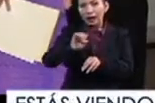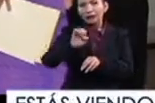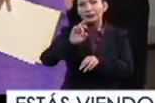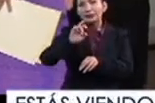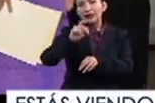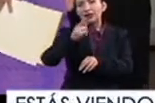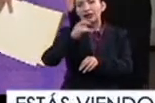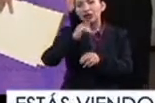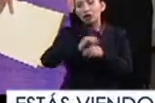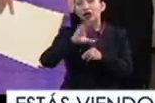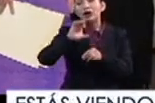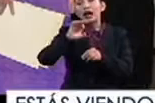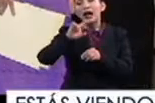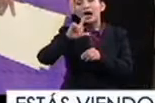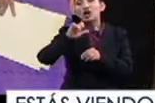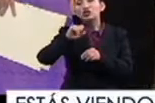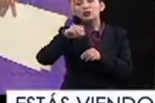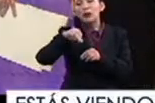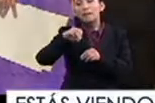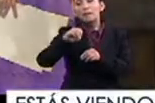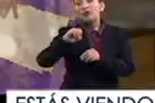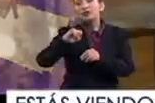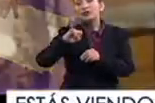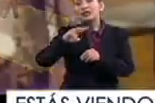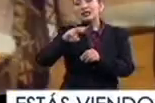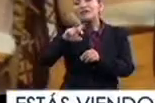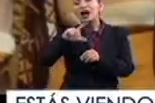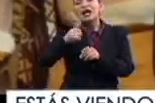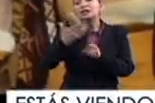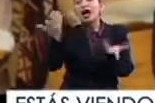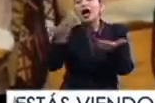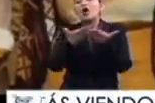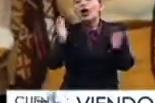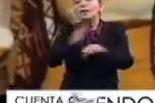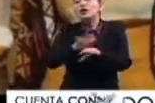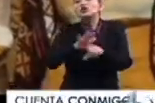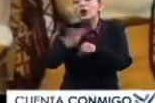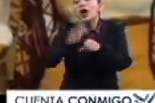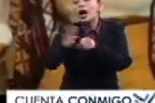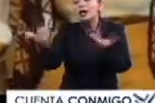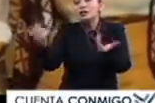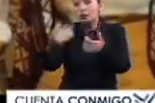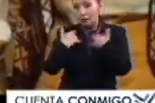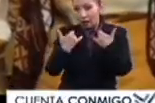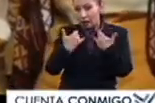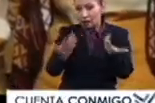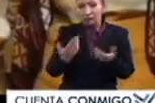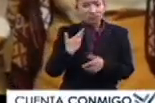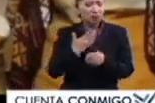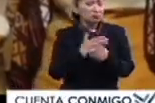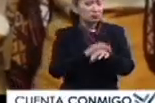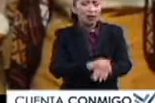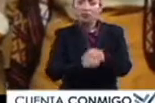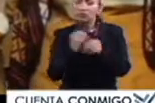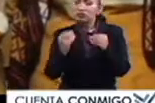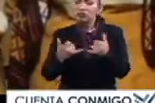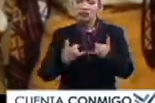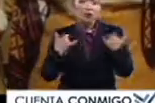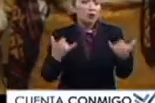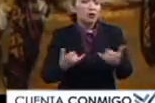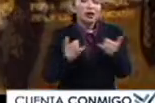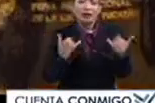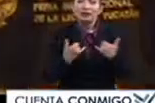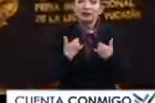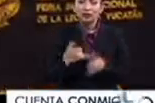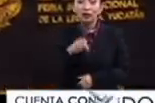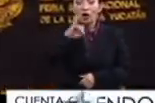de Carlos Monsiváis. ¿Cuáles son tus amigos que frecuentas ahora? Mira, ¿Escritores jóvenes? tengo muchos amigos jóvenes, muchos amigos